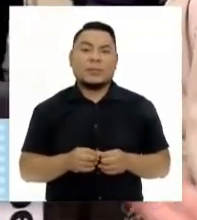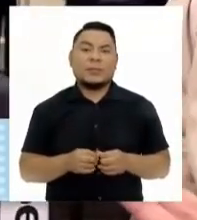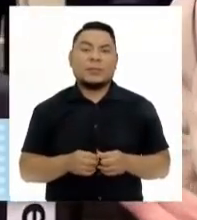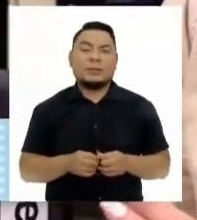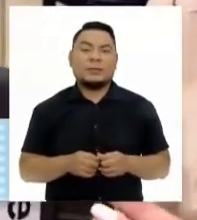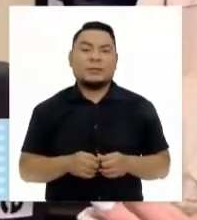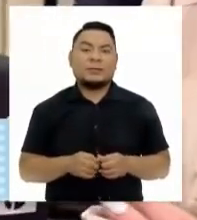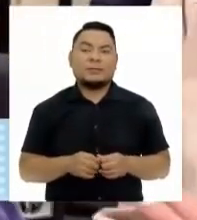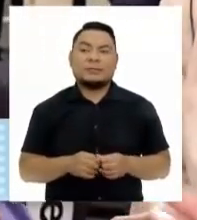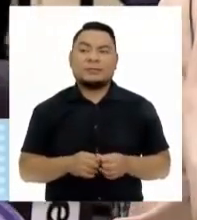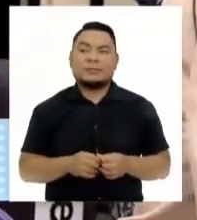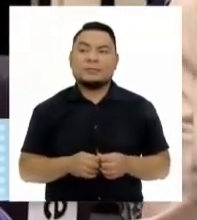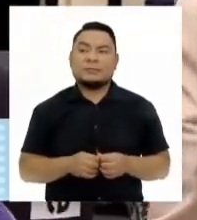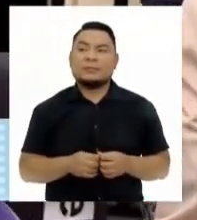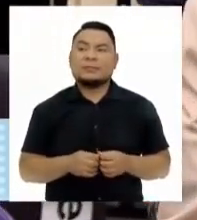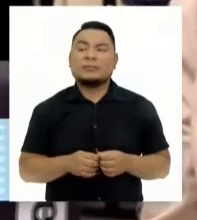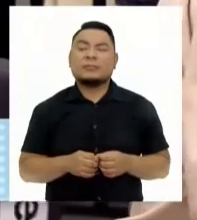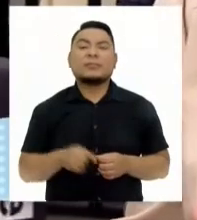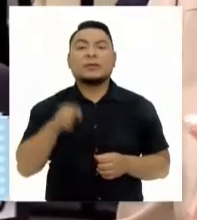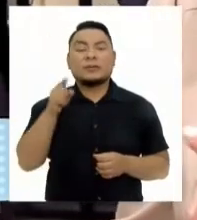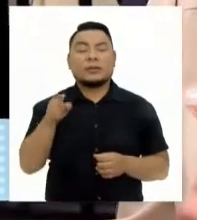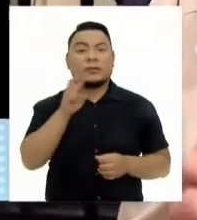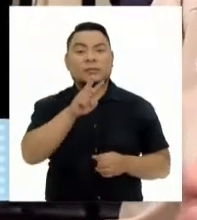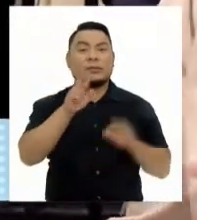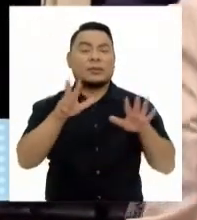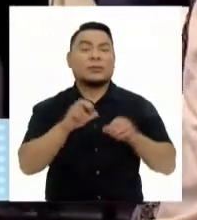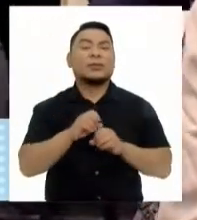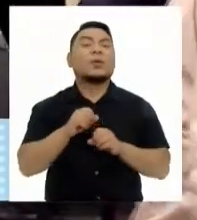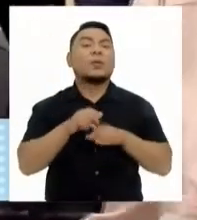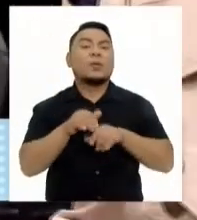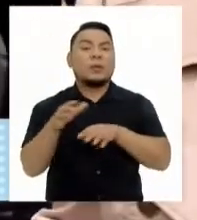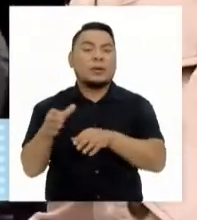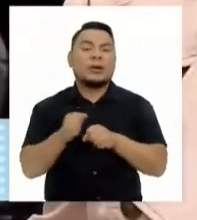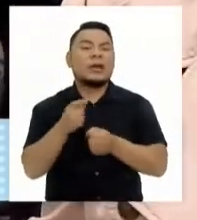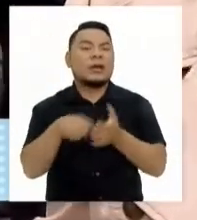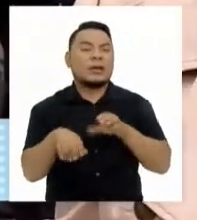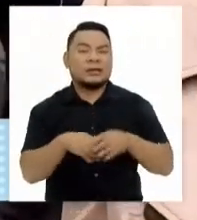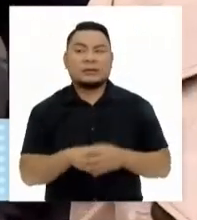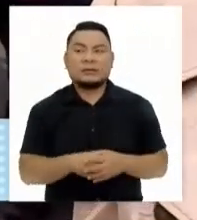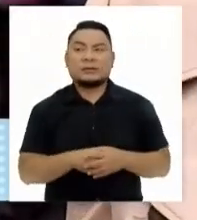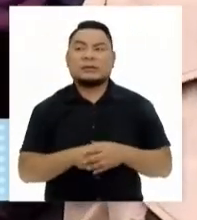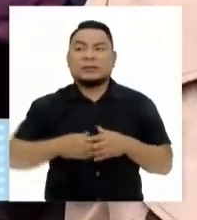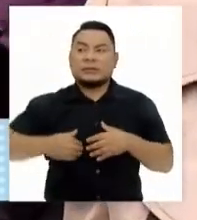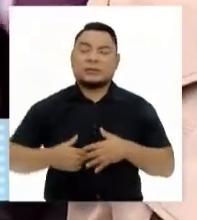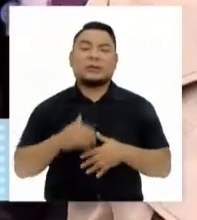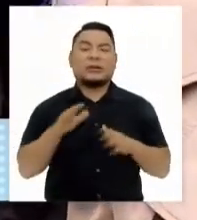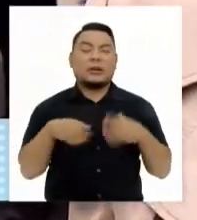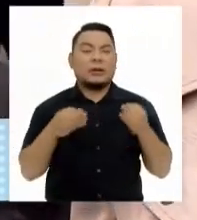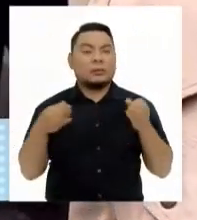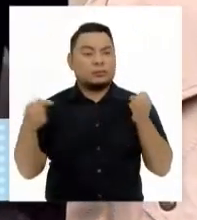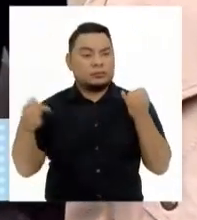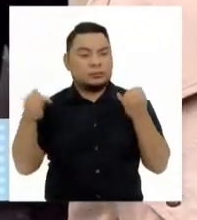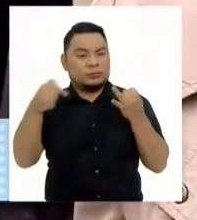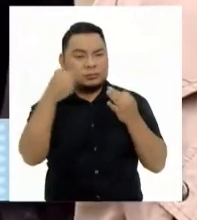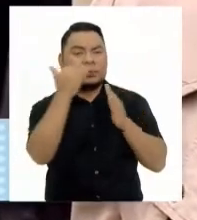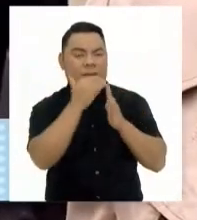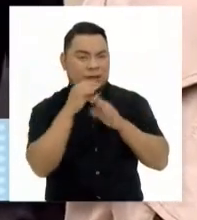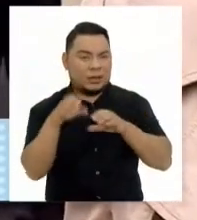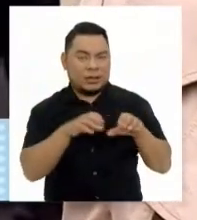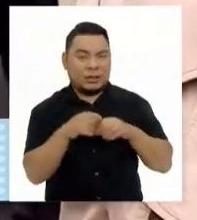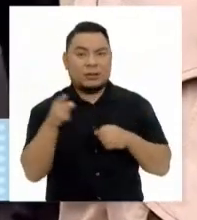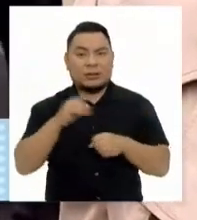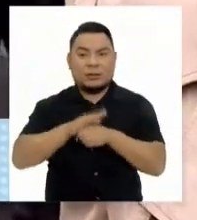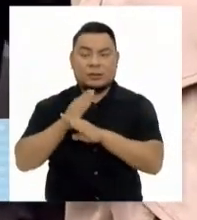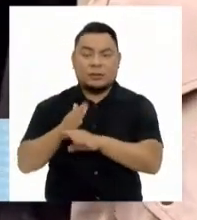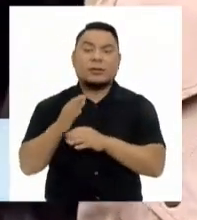gestión ya cuando tome mando el 28 de julio, los 100 primeros días. Bueno, hay una serie de medidas, pero en lo que tiene que ver con la